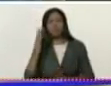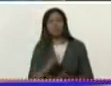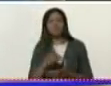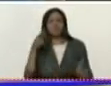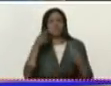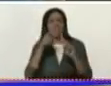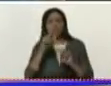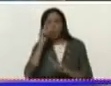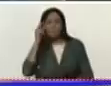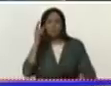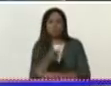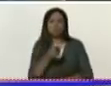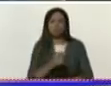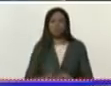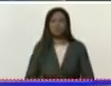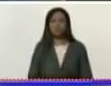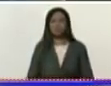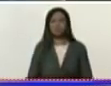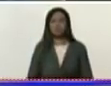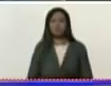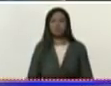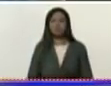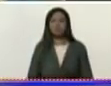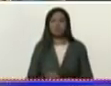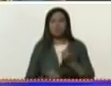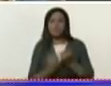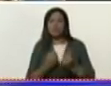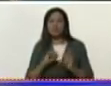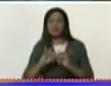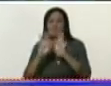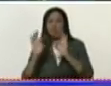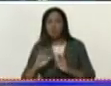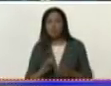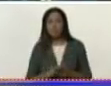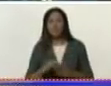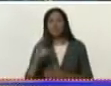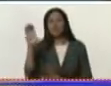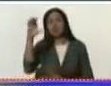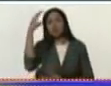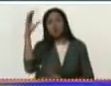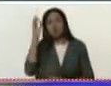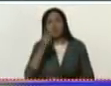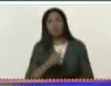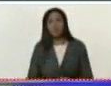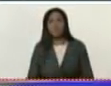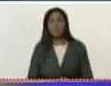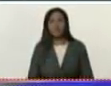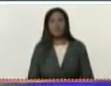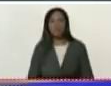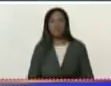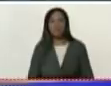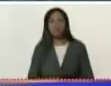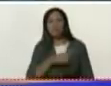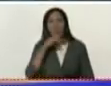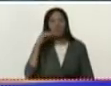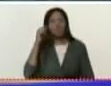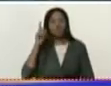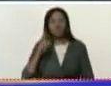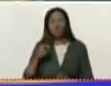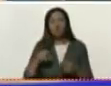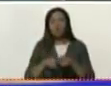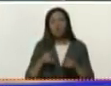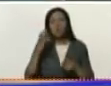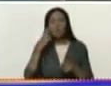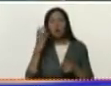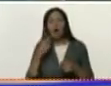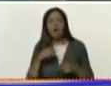directamente por él, con base de operaciones en Colombia, Iván Duque, en Perú